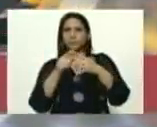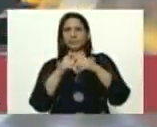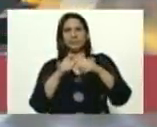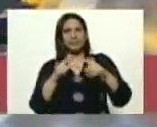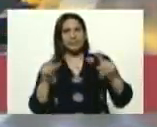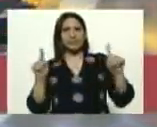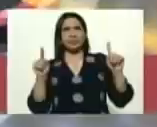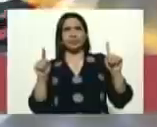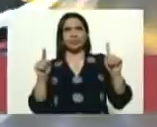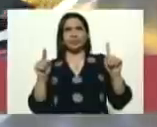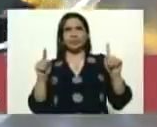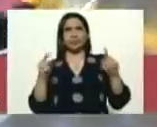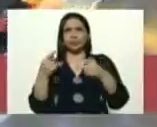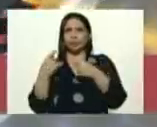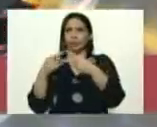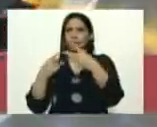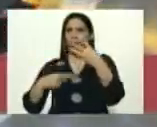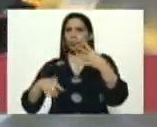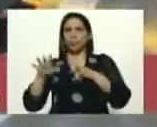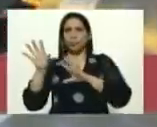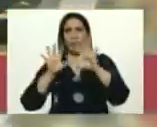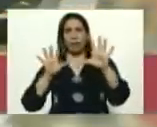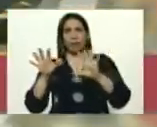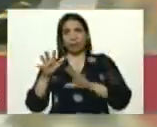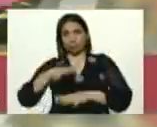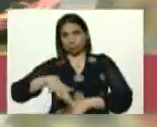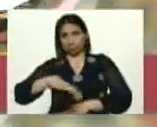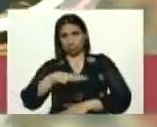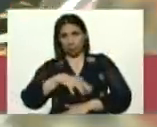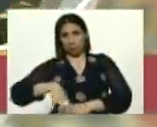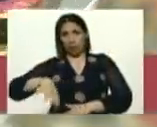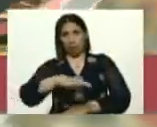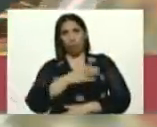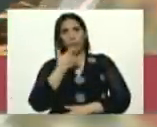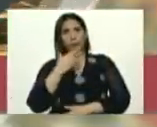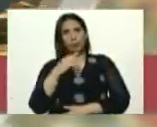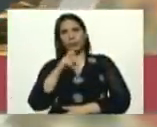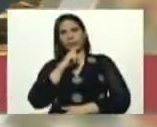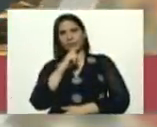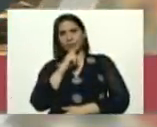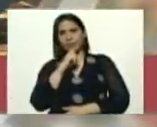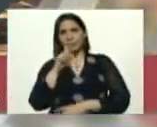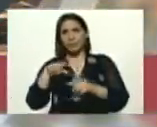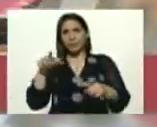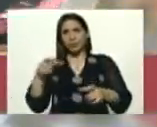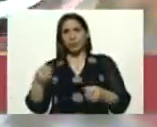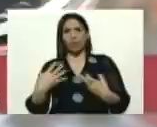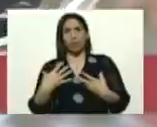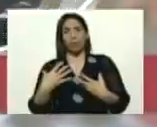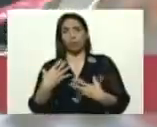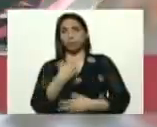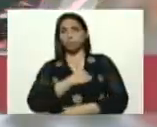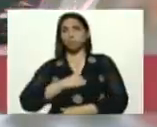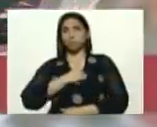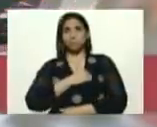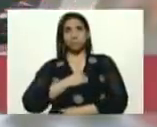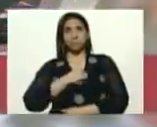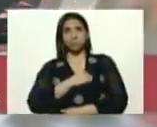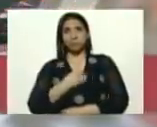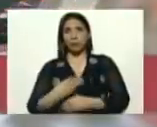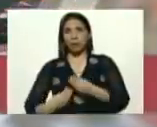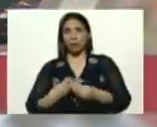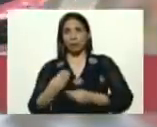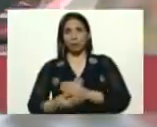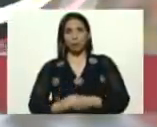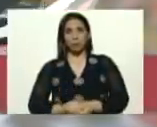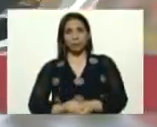disímiles al resto del país. Son casos que entran ya un poco más complicados y que, lamentándolo mucho, ha llevado a